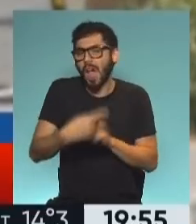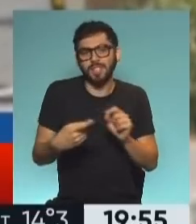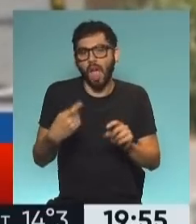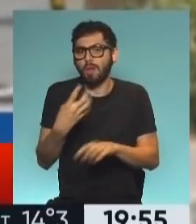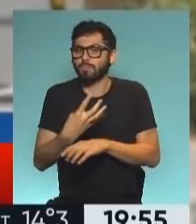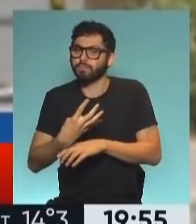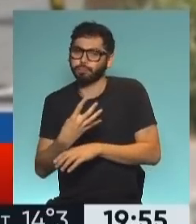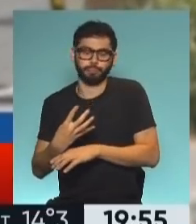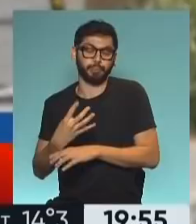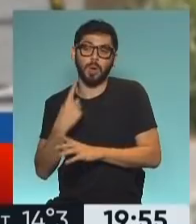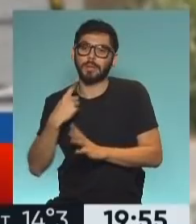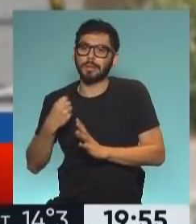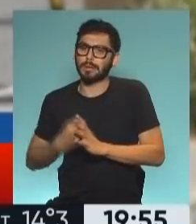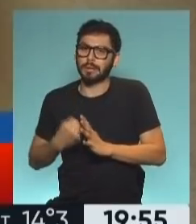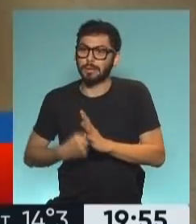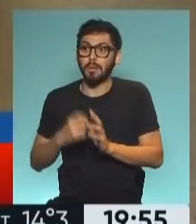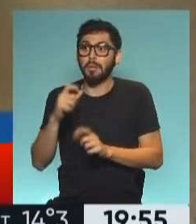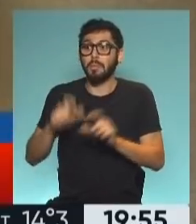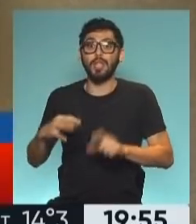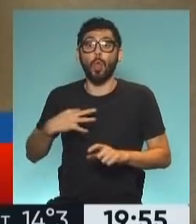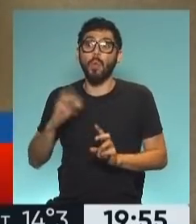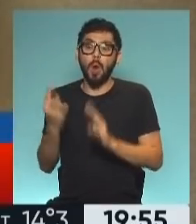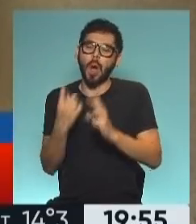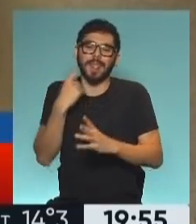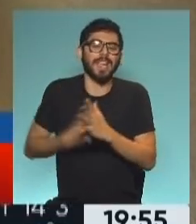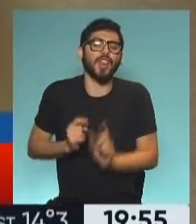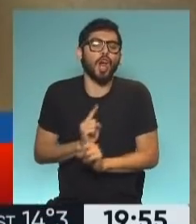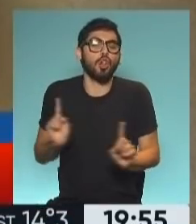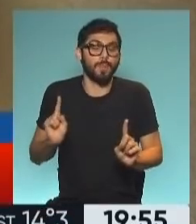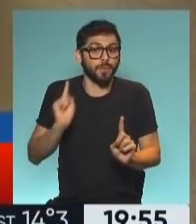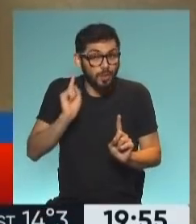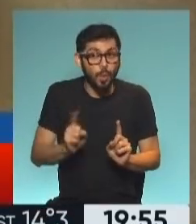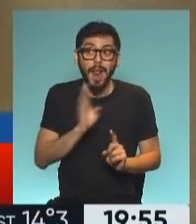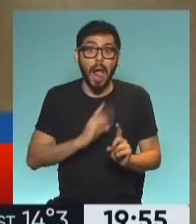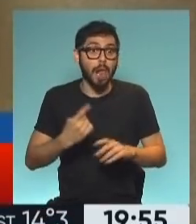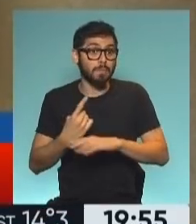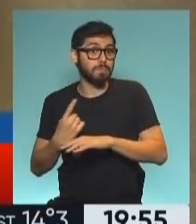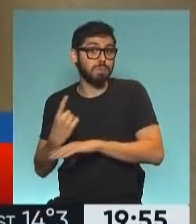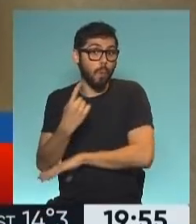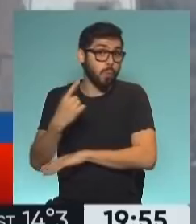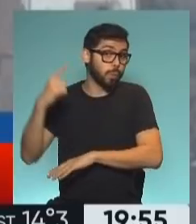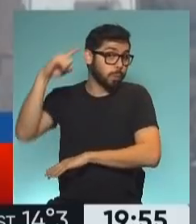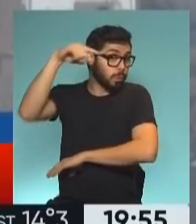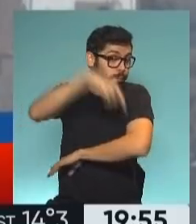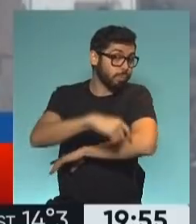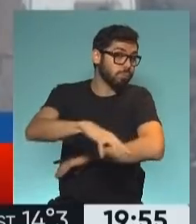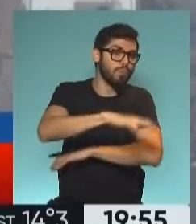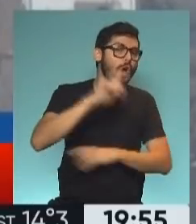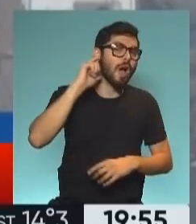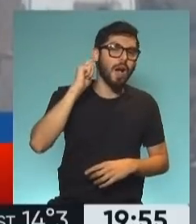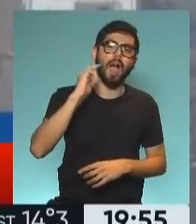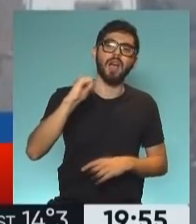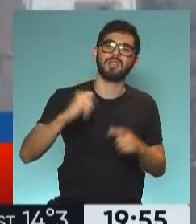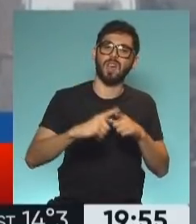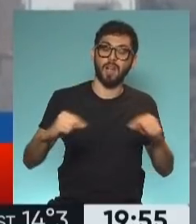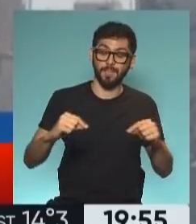posible para evitar bajas civiles. En tanto, las fuerzas israelíes atacaron Gaza con ataques aéreos y los militantes de Hamas renovaron